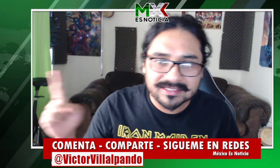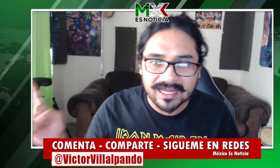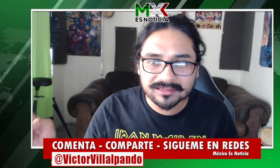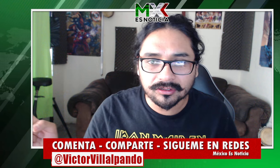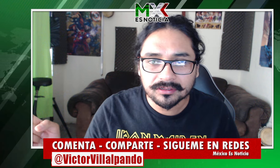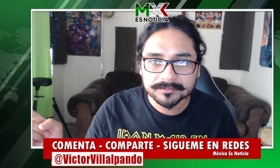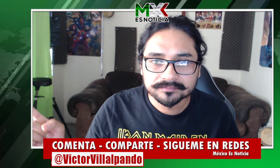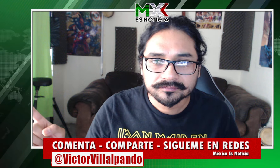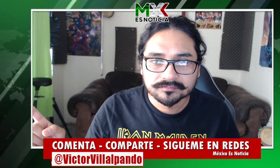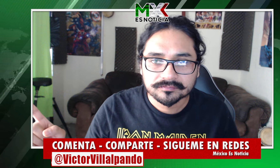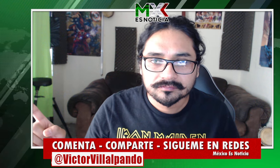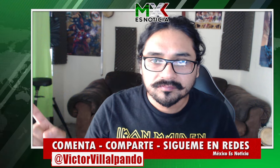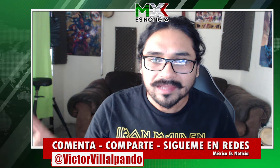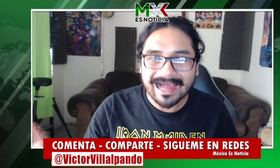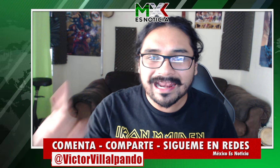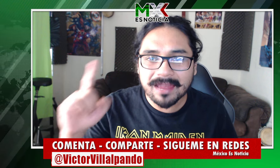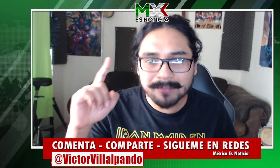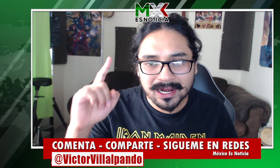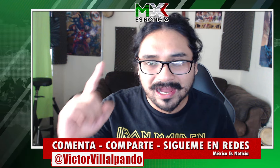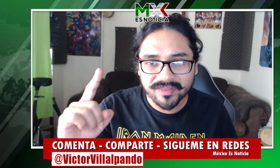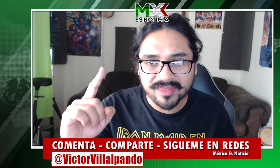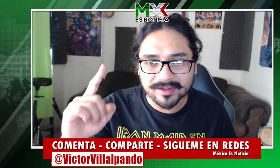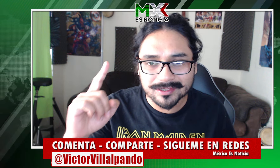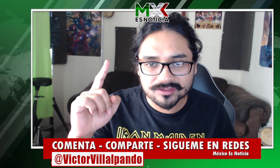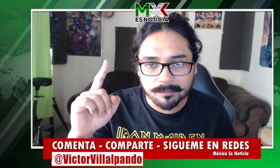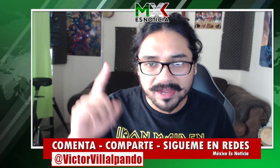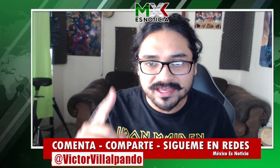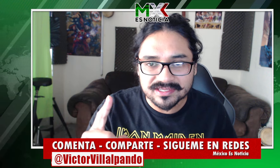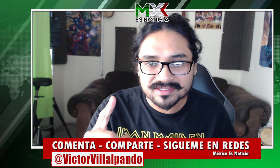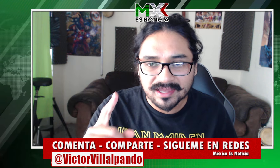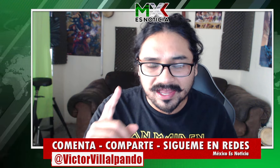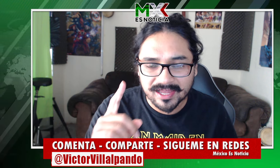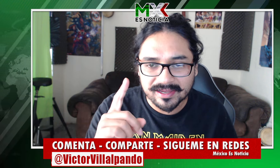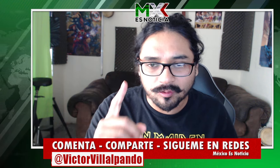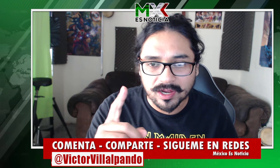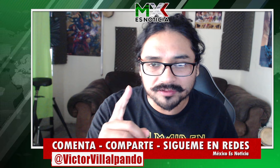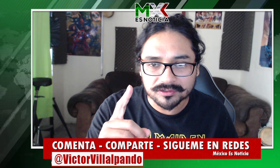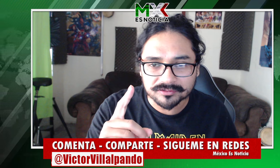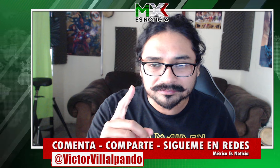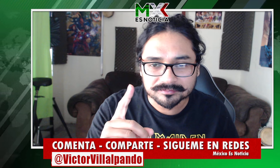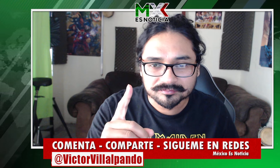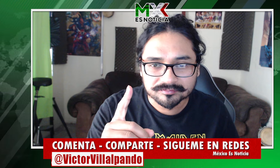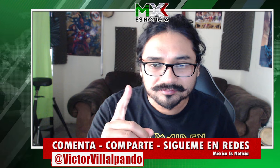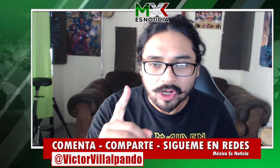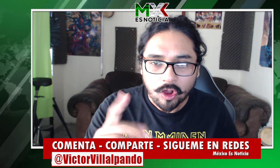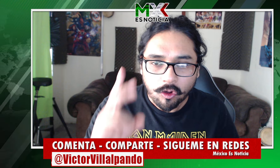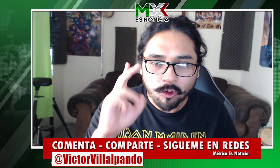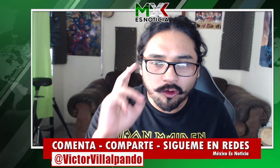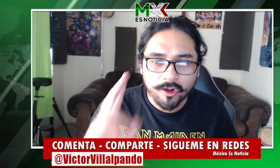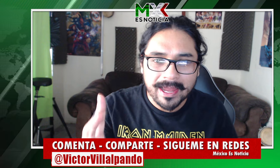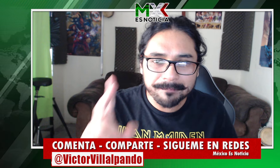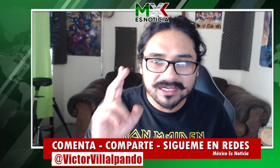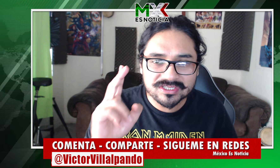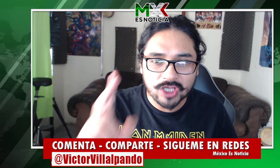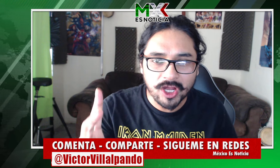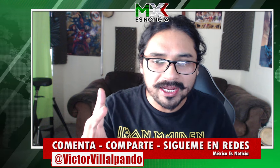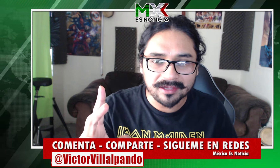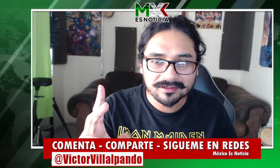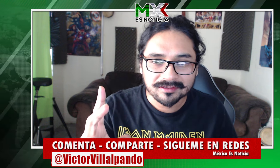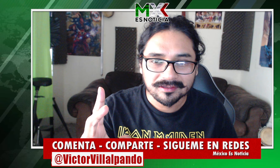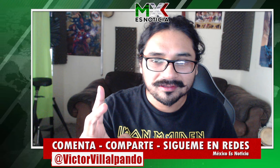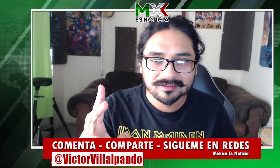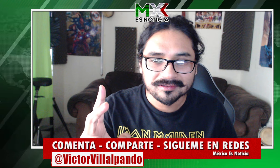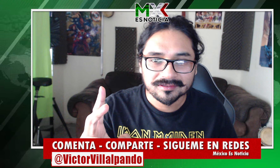el asalto a la embajada de nuestro país en Ecuador una